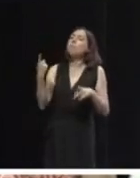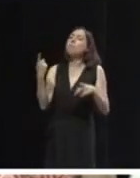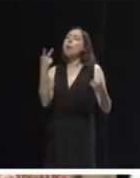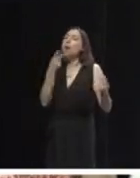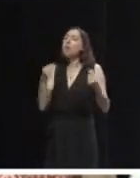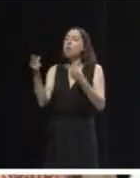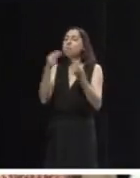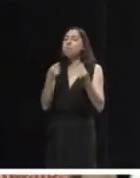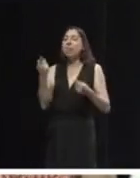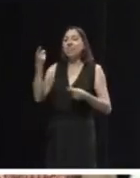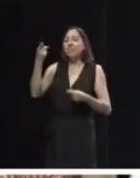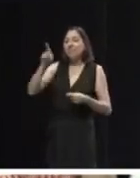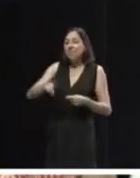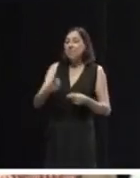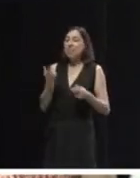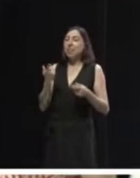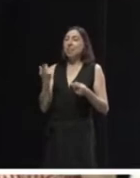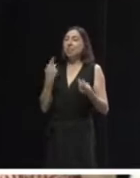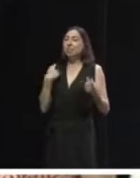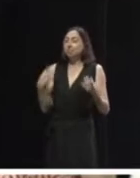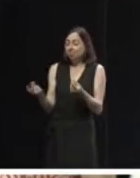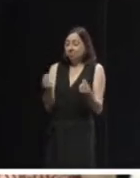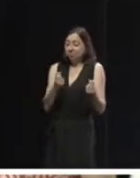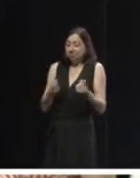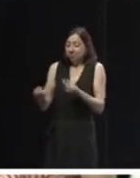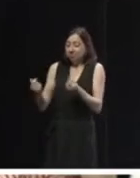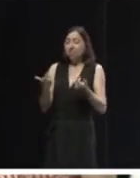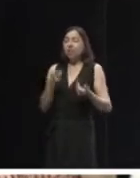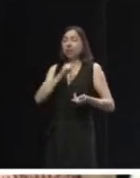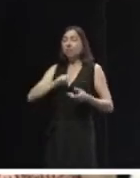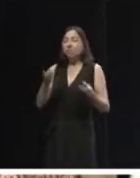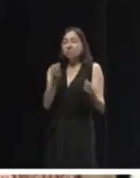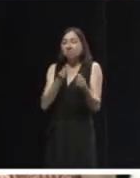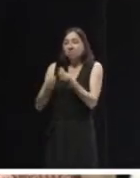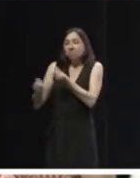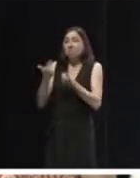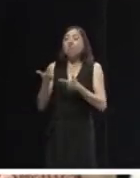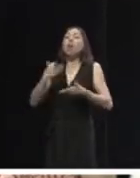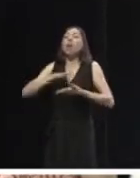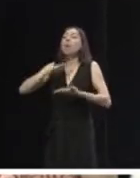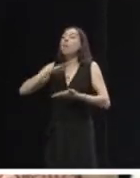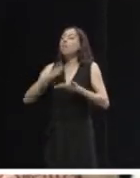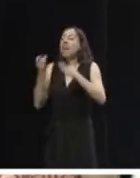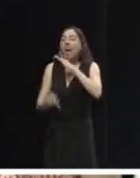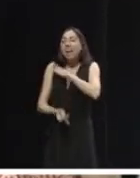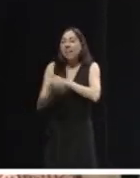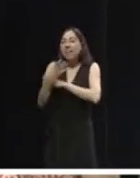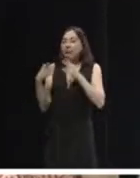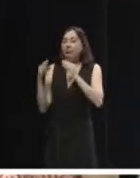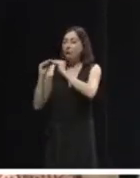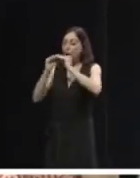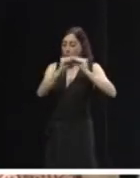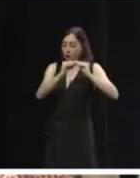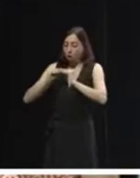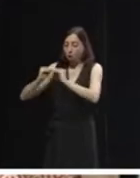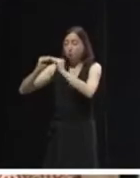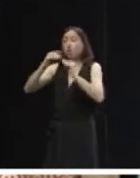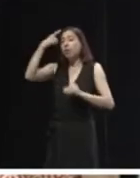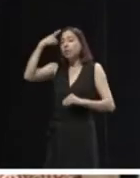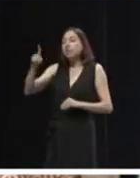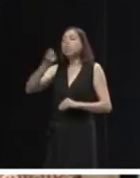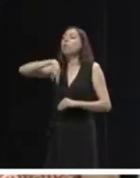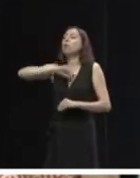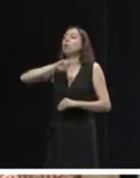del sentido, tenemos swing, tenemos capacidad de construir lo común y sabemos de nuestras madres andaluzas cómo se puede construir